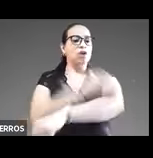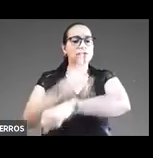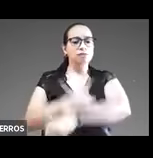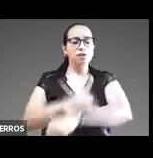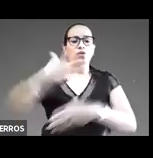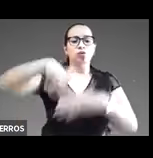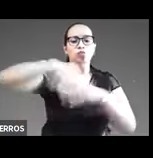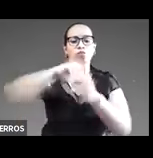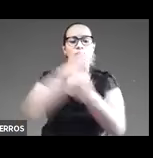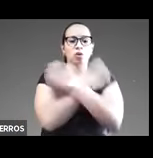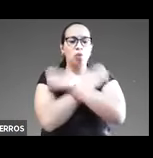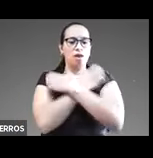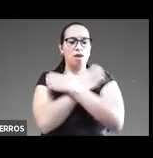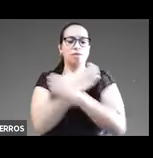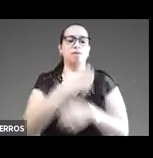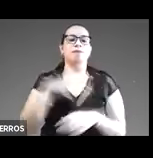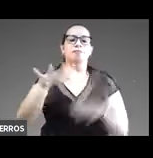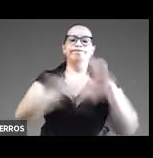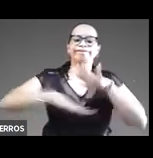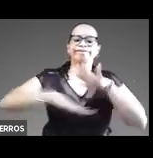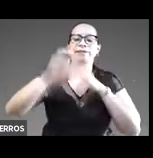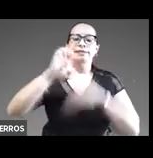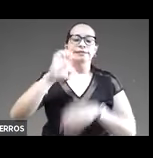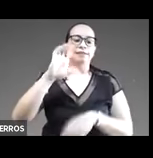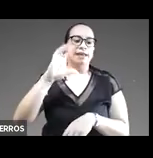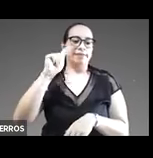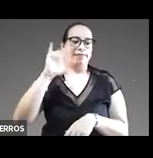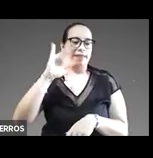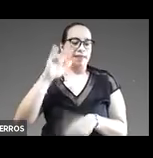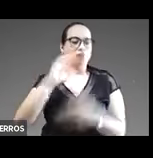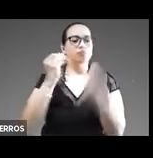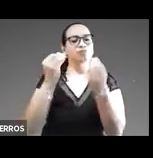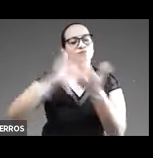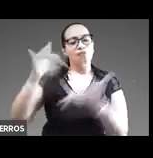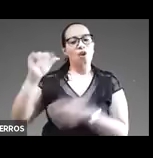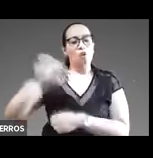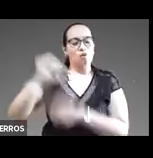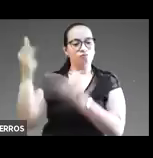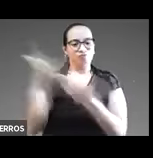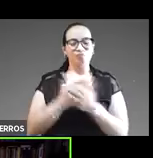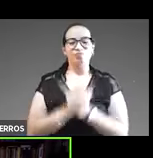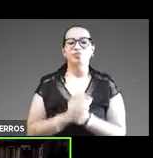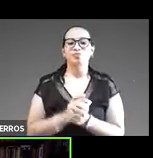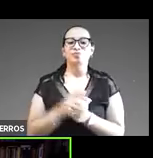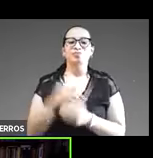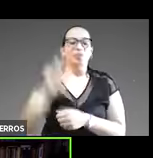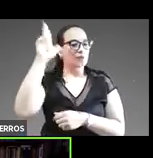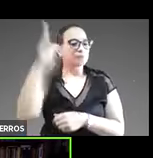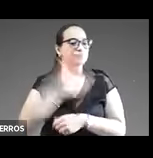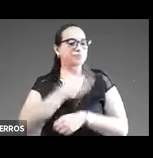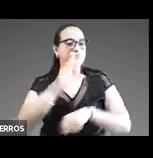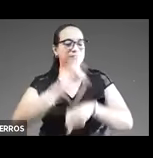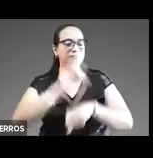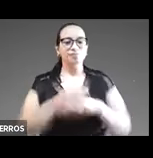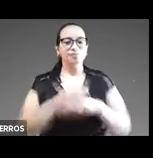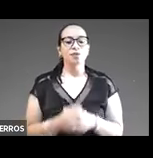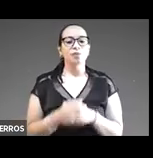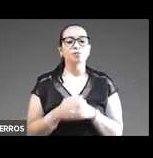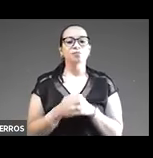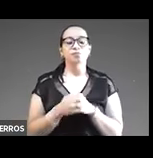Innovación de SECTEI. Muchísimas gracias por estar aquí con nosotros, Samuel. ¿Qué tal? Buenos días. Y por